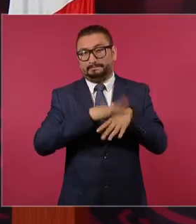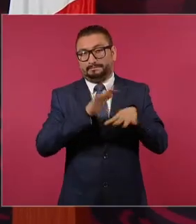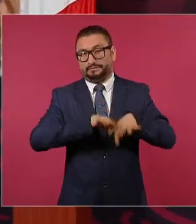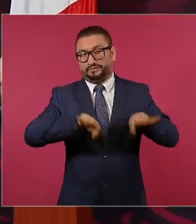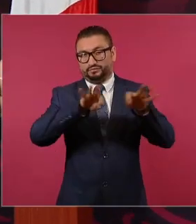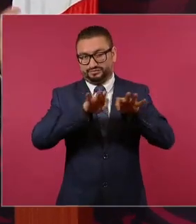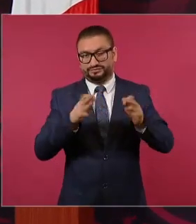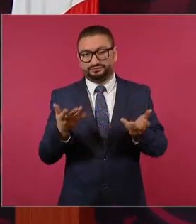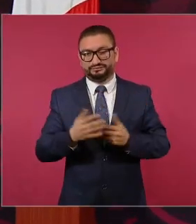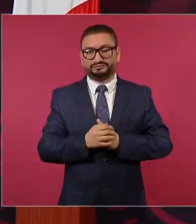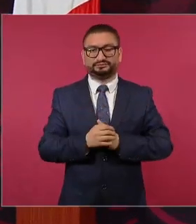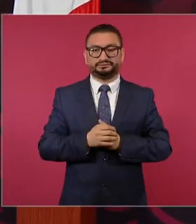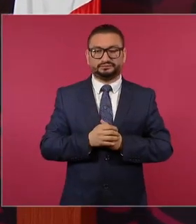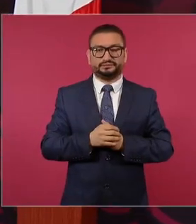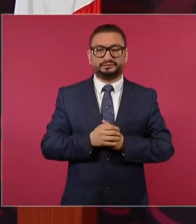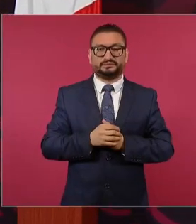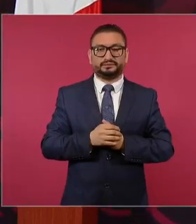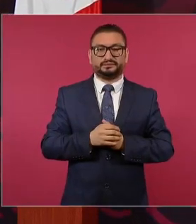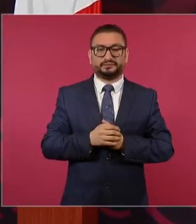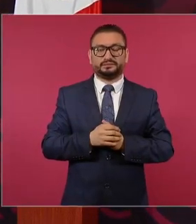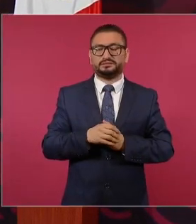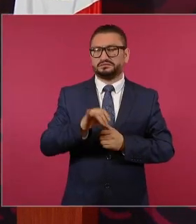Entonces, sí,